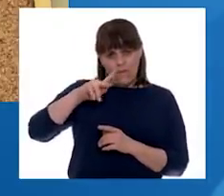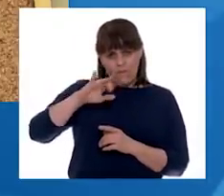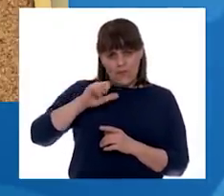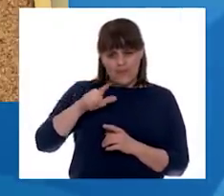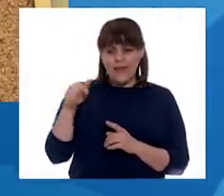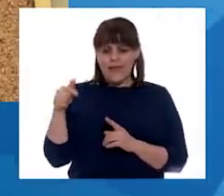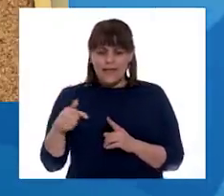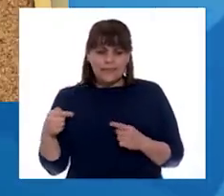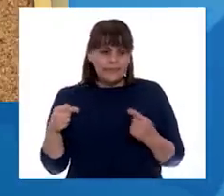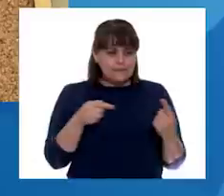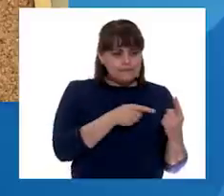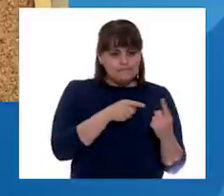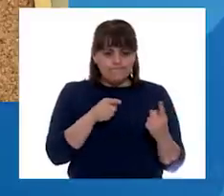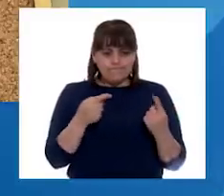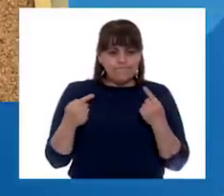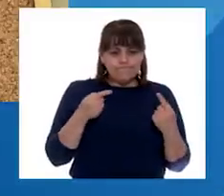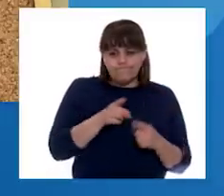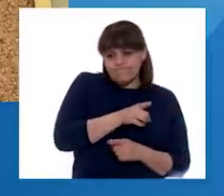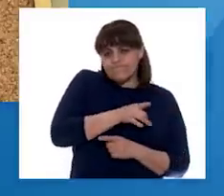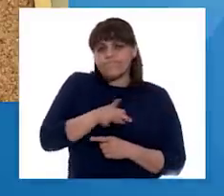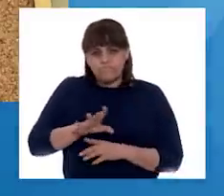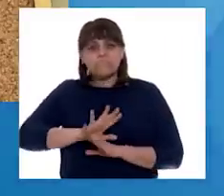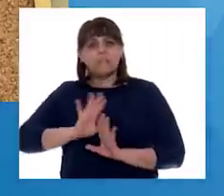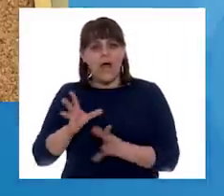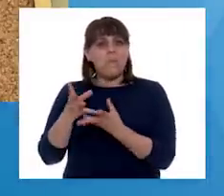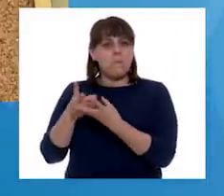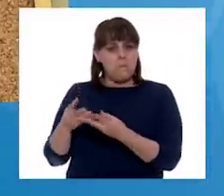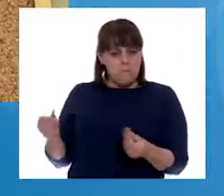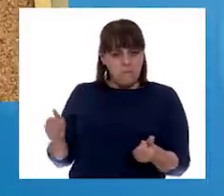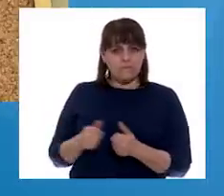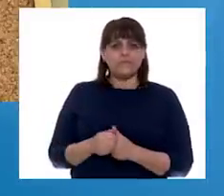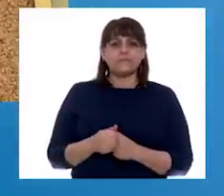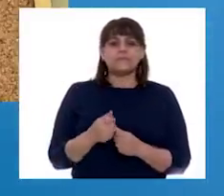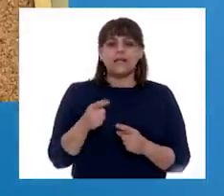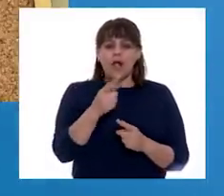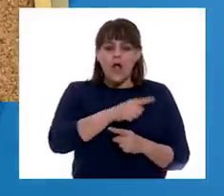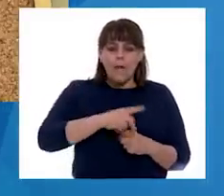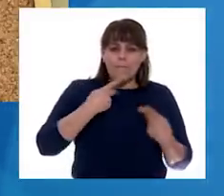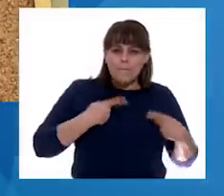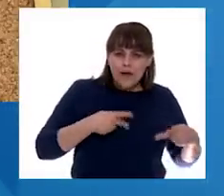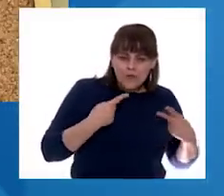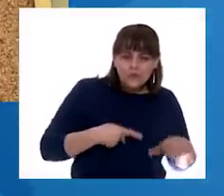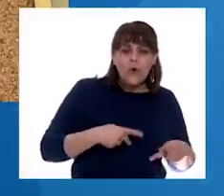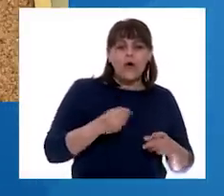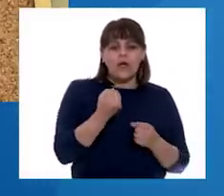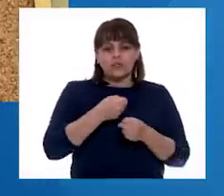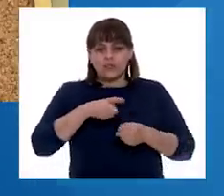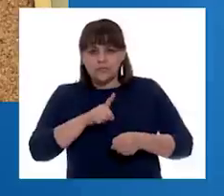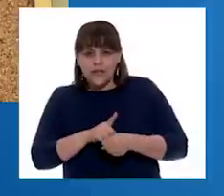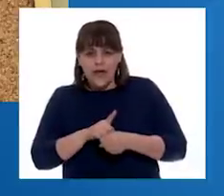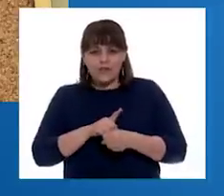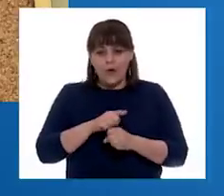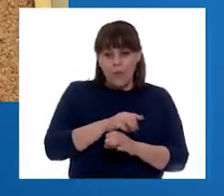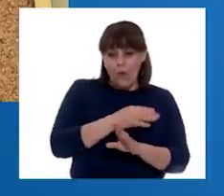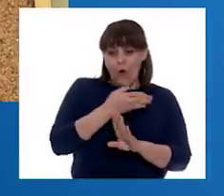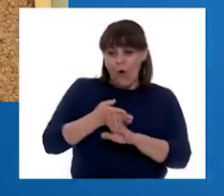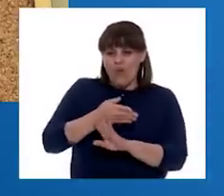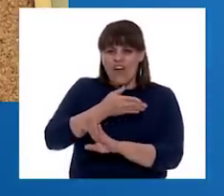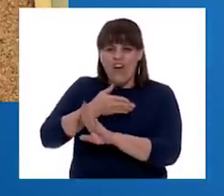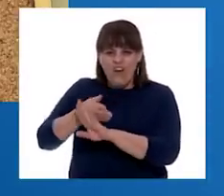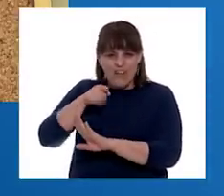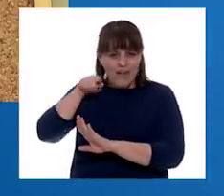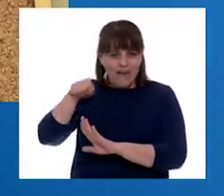derrotado. Y con la opinión pública, la sociedad y los insurgentes en su contra, el emperador no tuvo más remedio